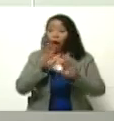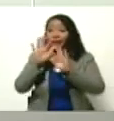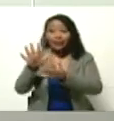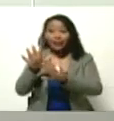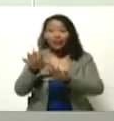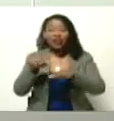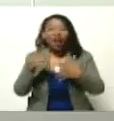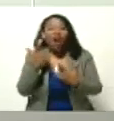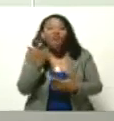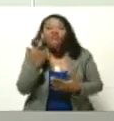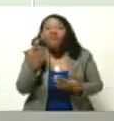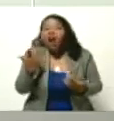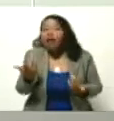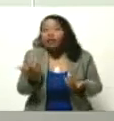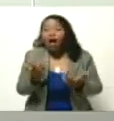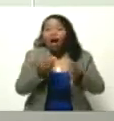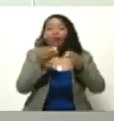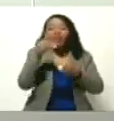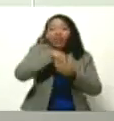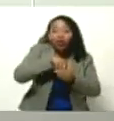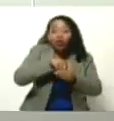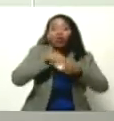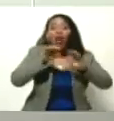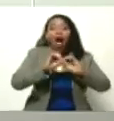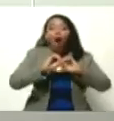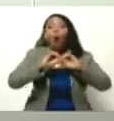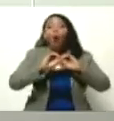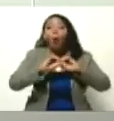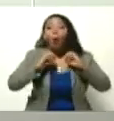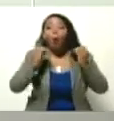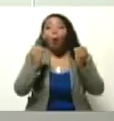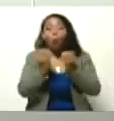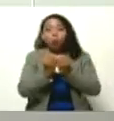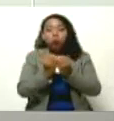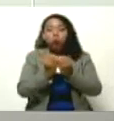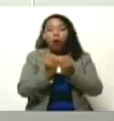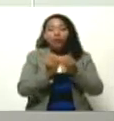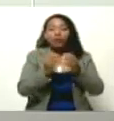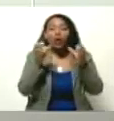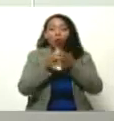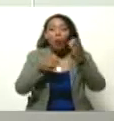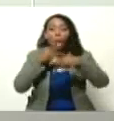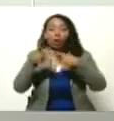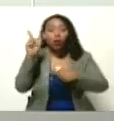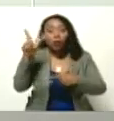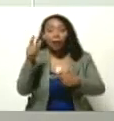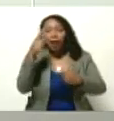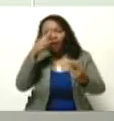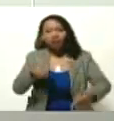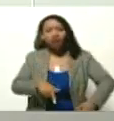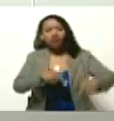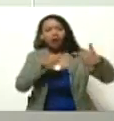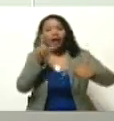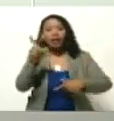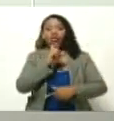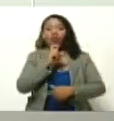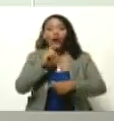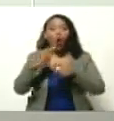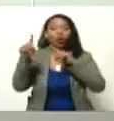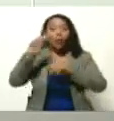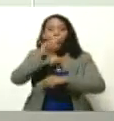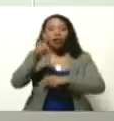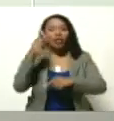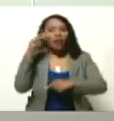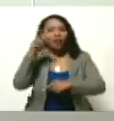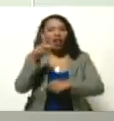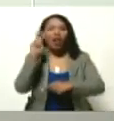falta dentro de la organización del partido para encarar estos retos? Y otra pregunta tiene que ver con ya